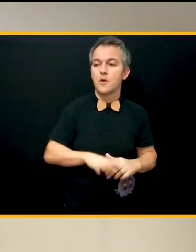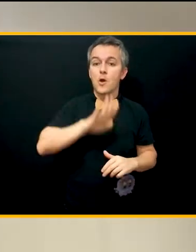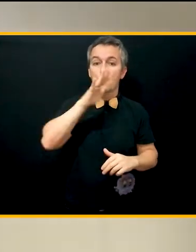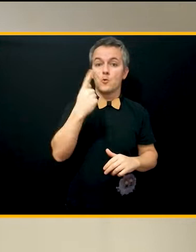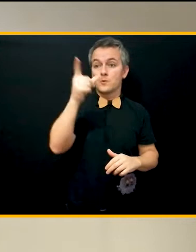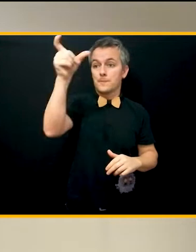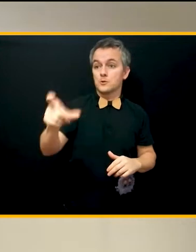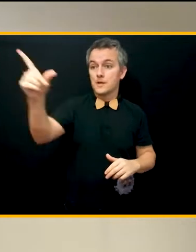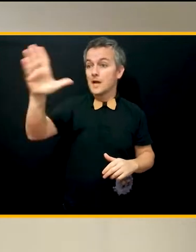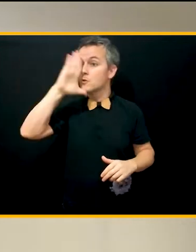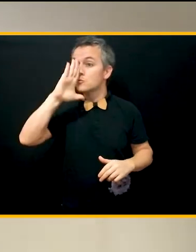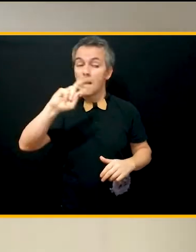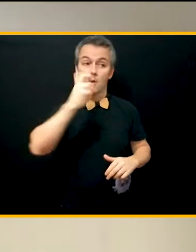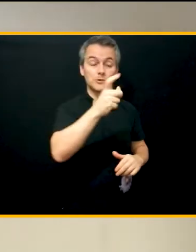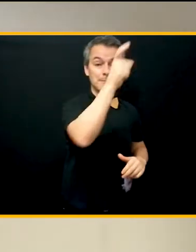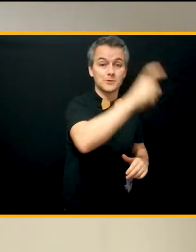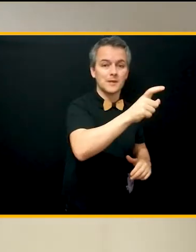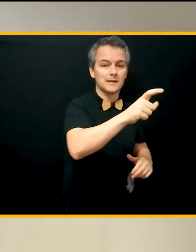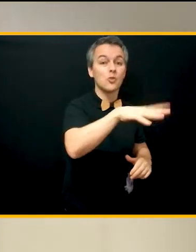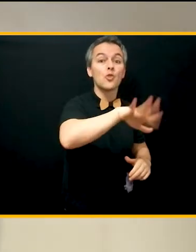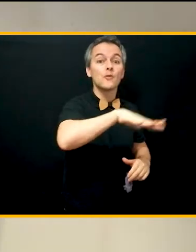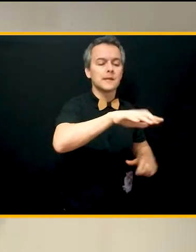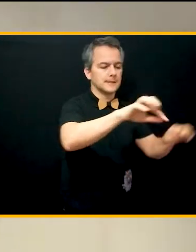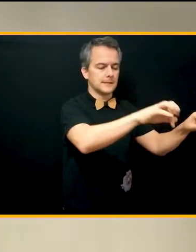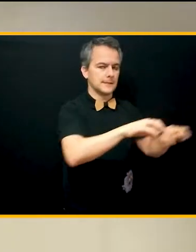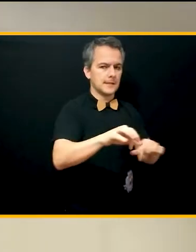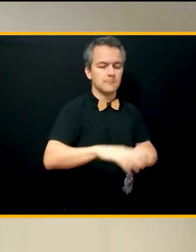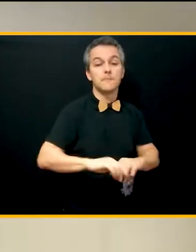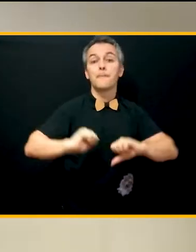en la luna y el otro está en la tierra. Ajá. Vamos allá.